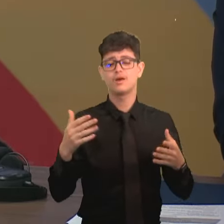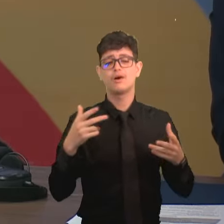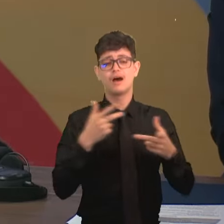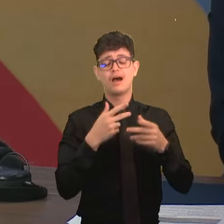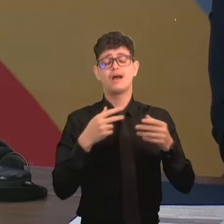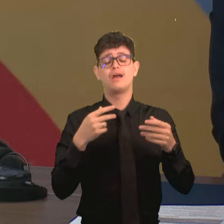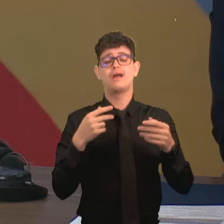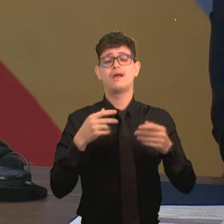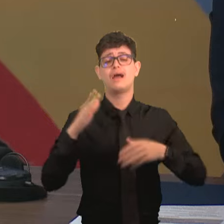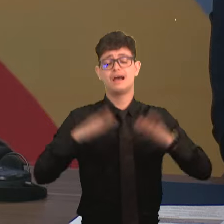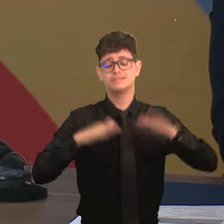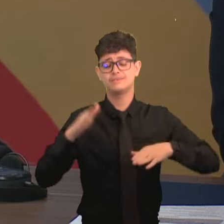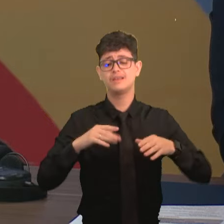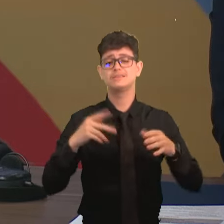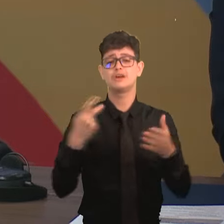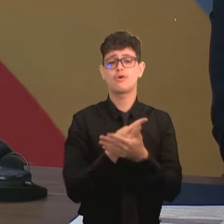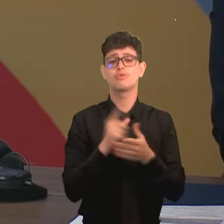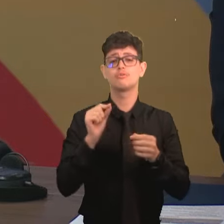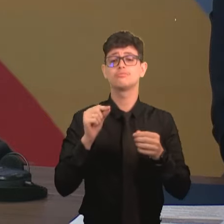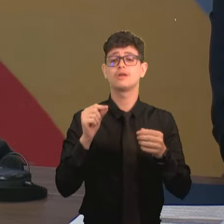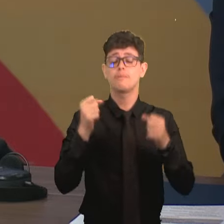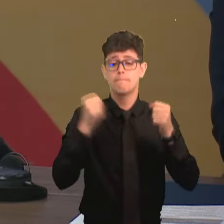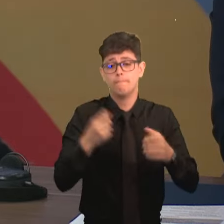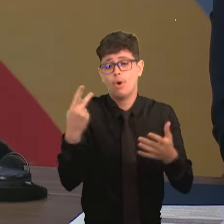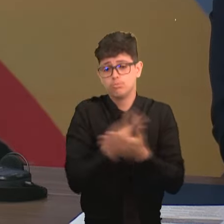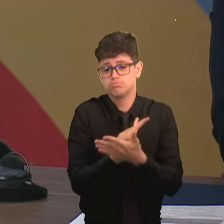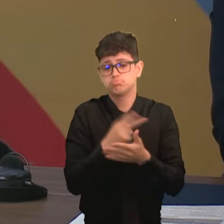muchas veces, como nosotros imaginamos. A veces,